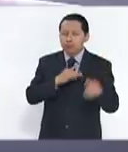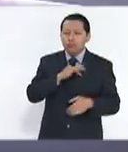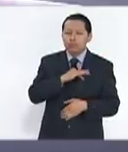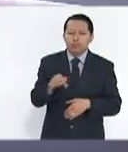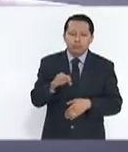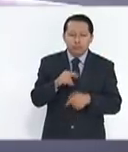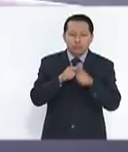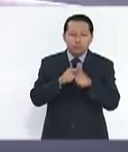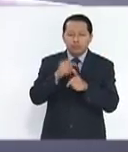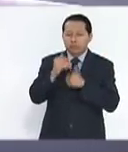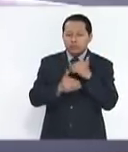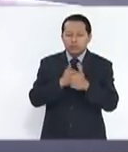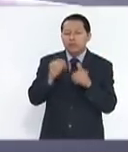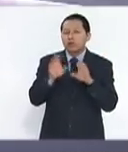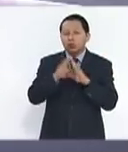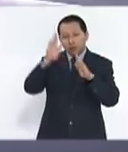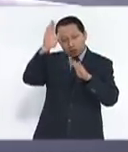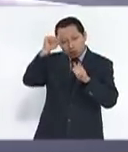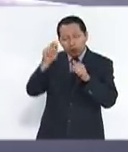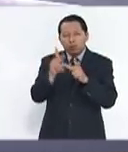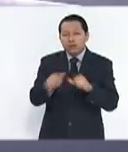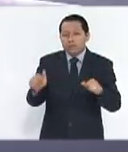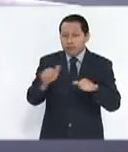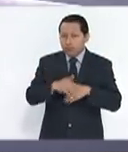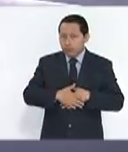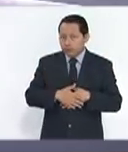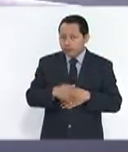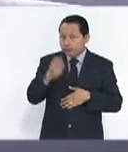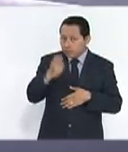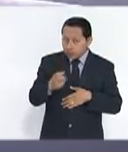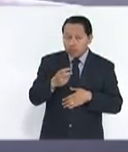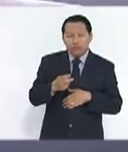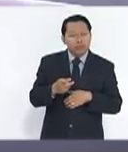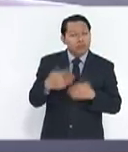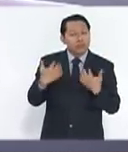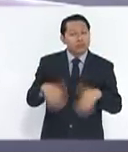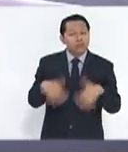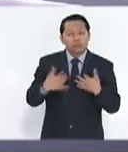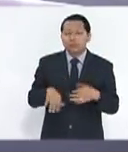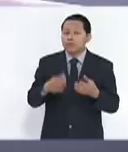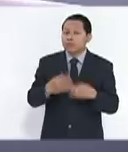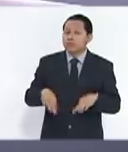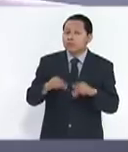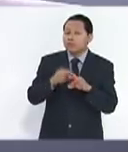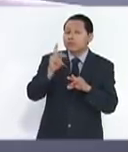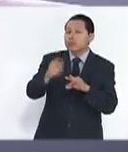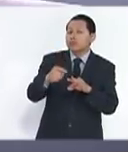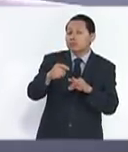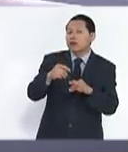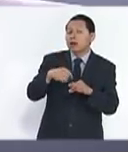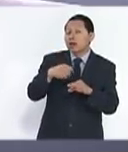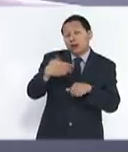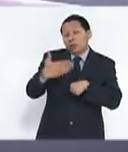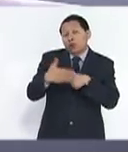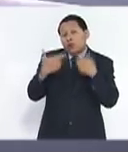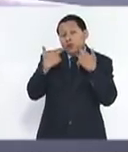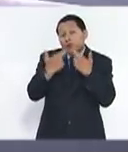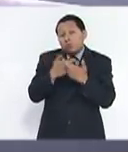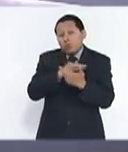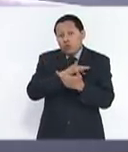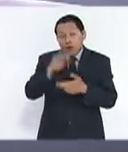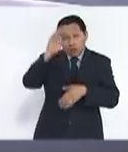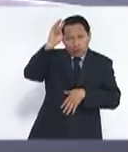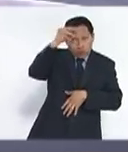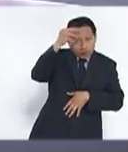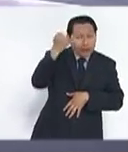avanzar hacia un acuerdo de paz. Esto va a ser muy importante de cara a la reunión que se prevé que se lleve a cabo entre